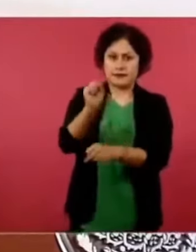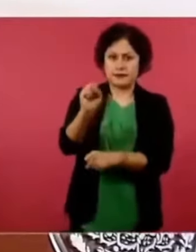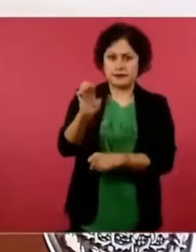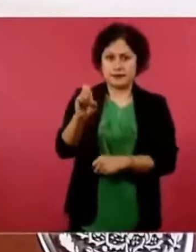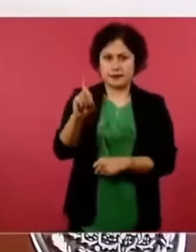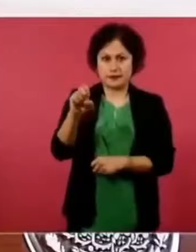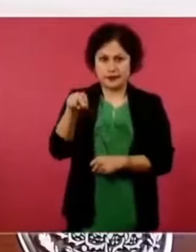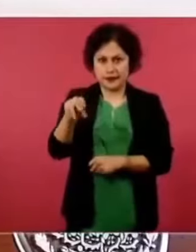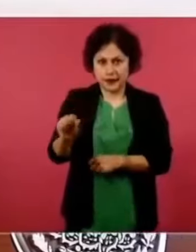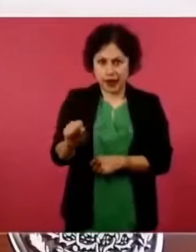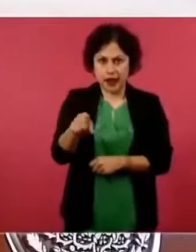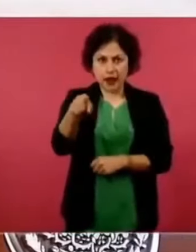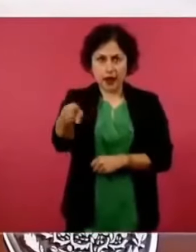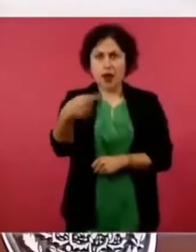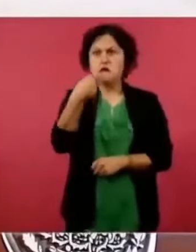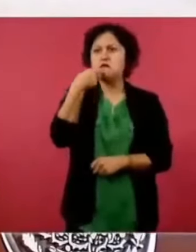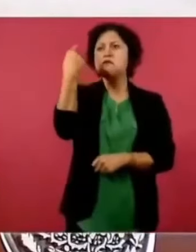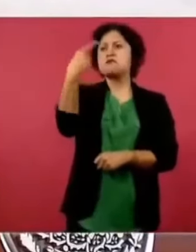echaron